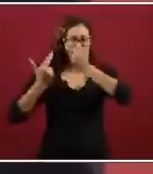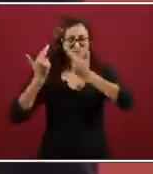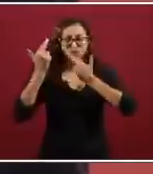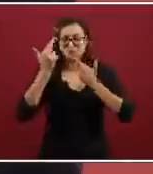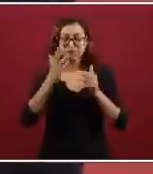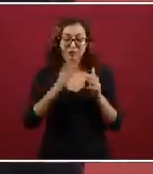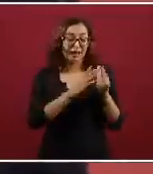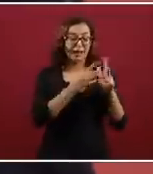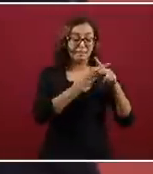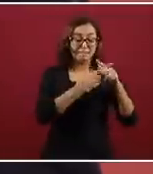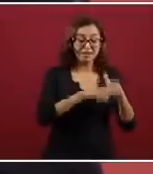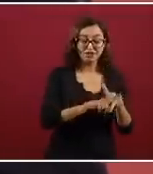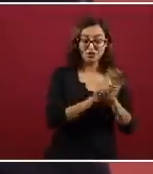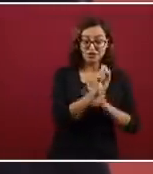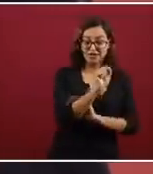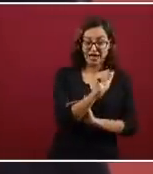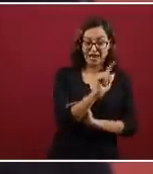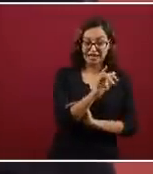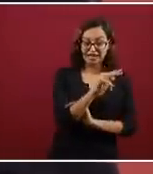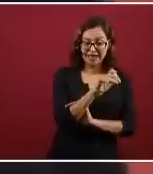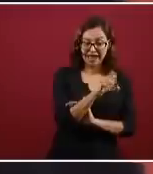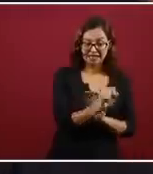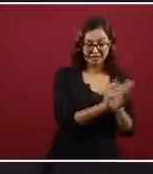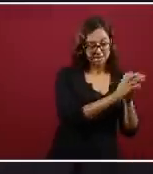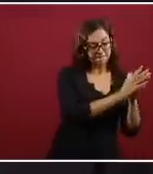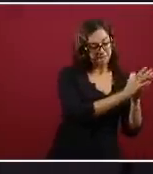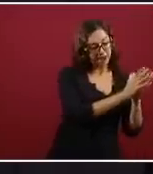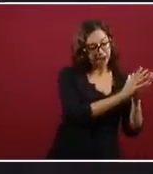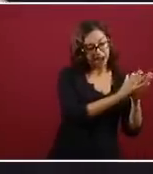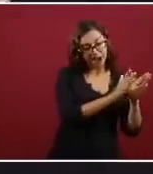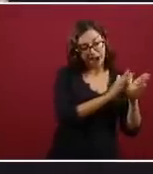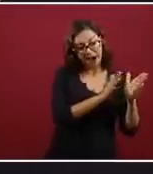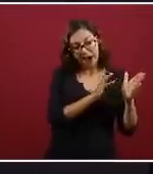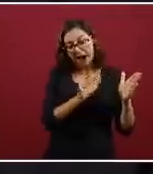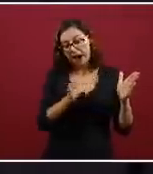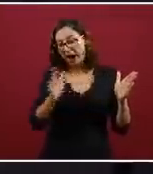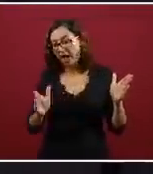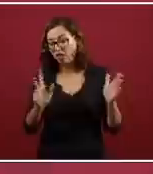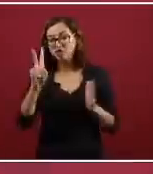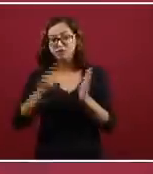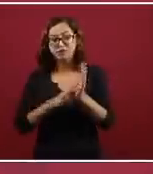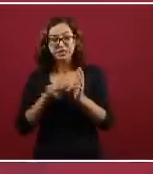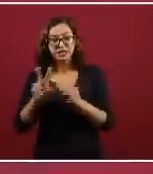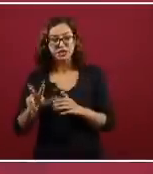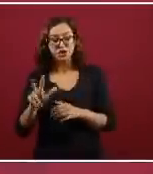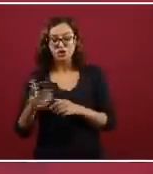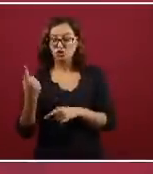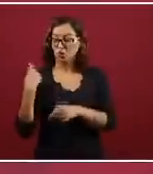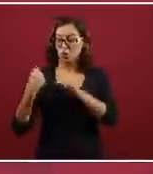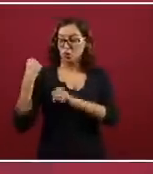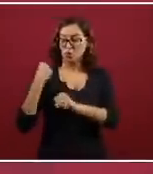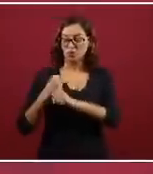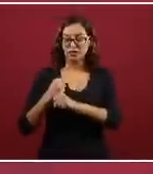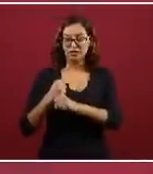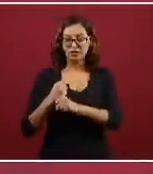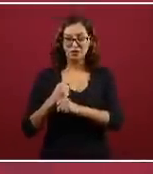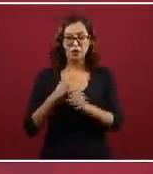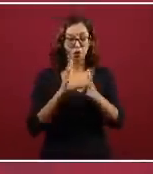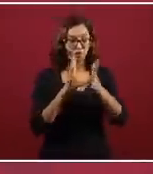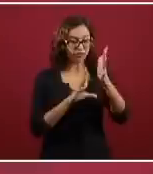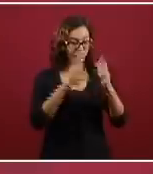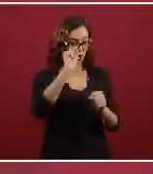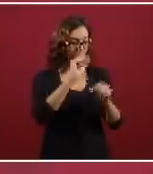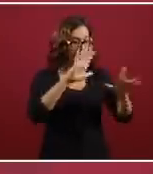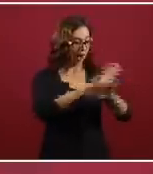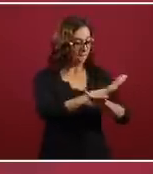desde Salinas hasta finales del año pasado de las modificaciones que hicieron a la